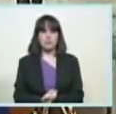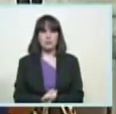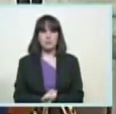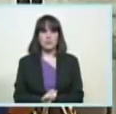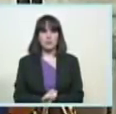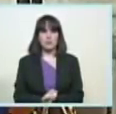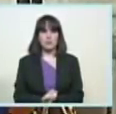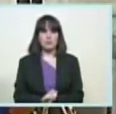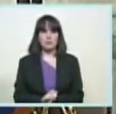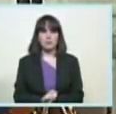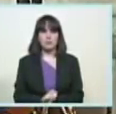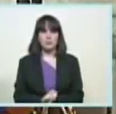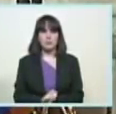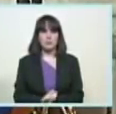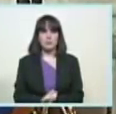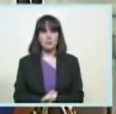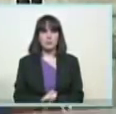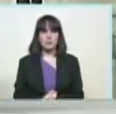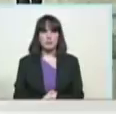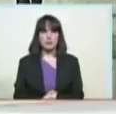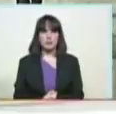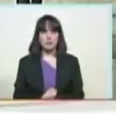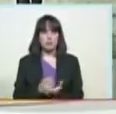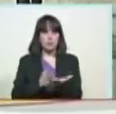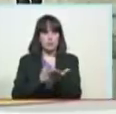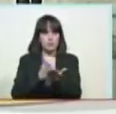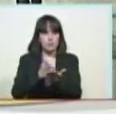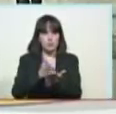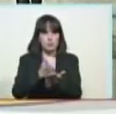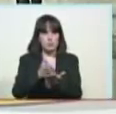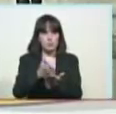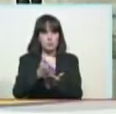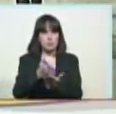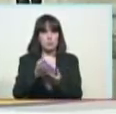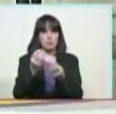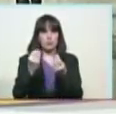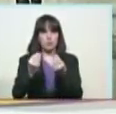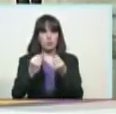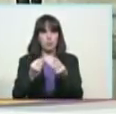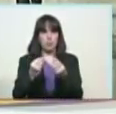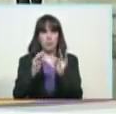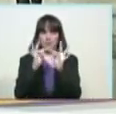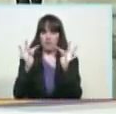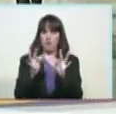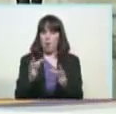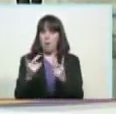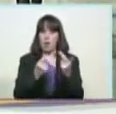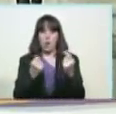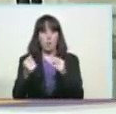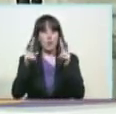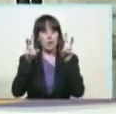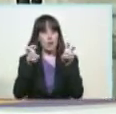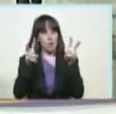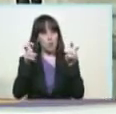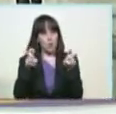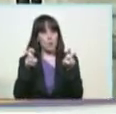un paso que va en la dirección correcta desencadenar un conjunto de mecanismos macroeconómicos